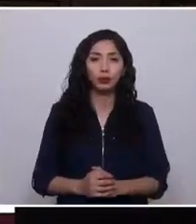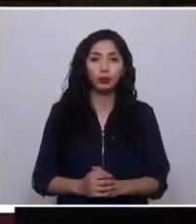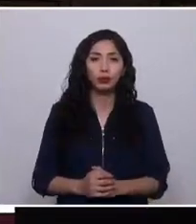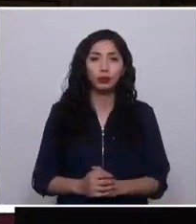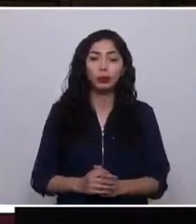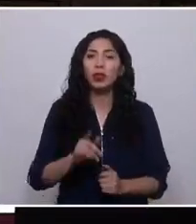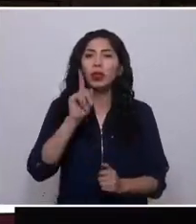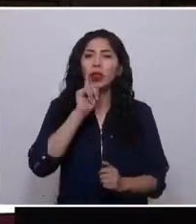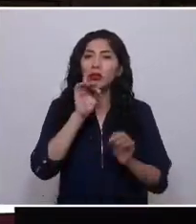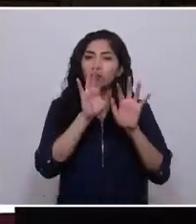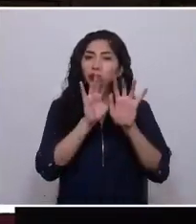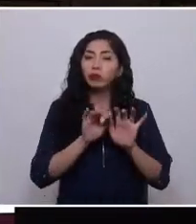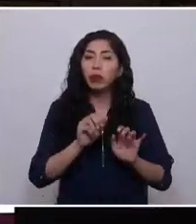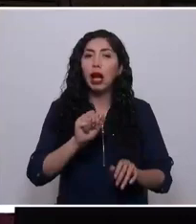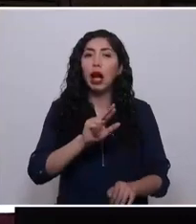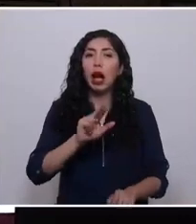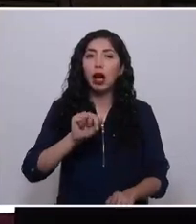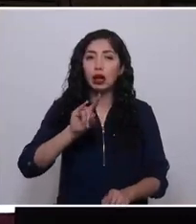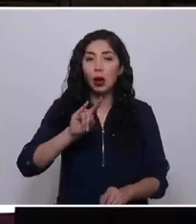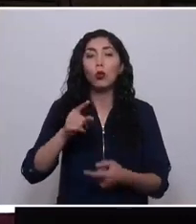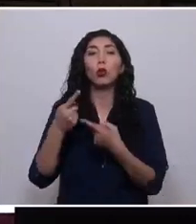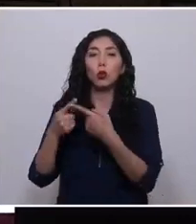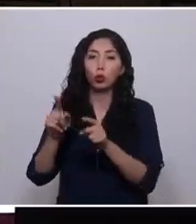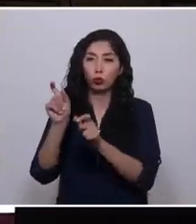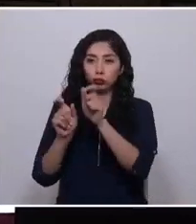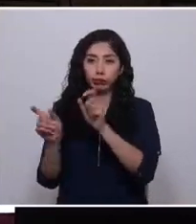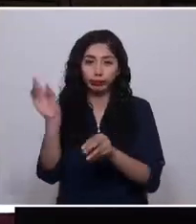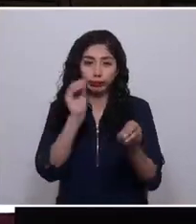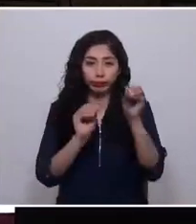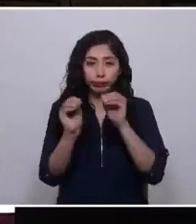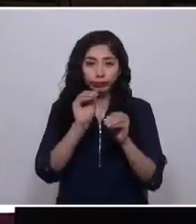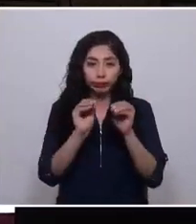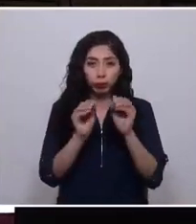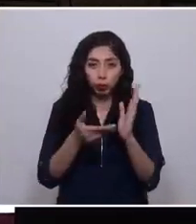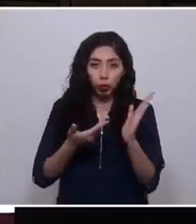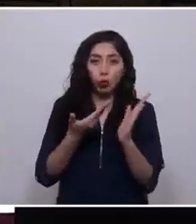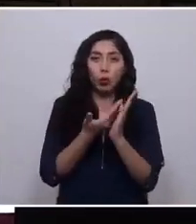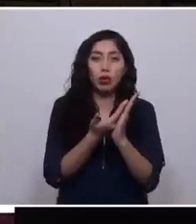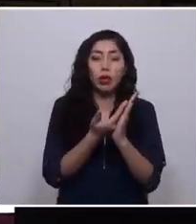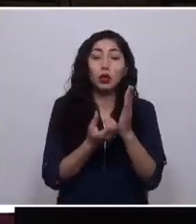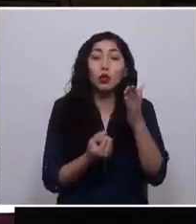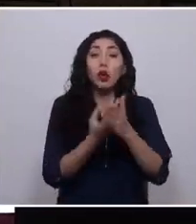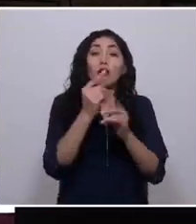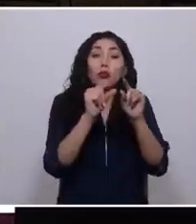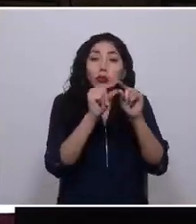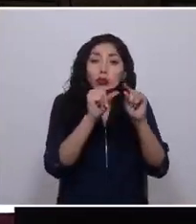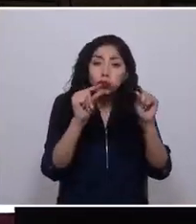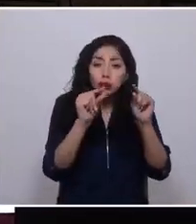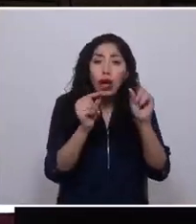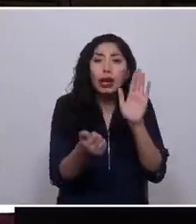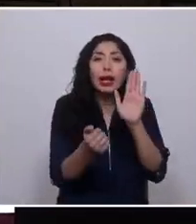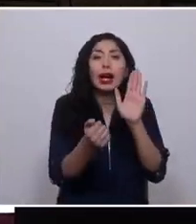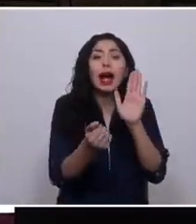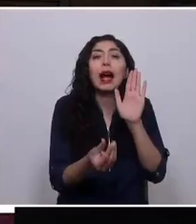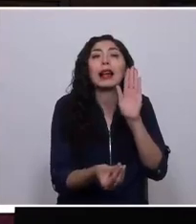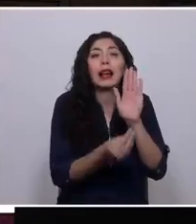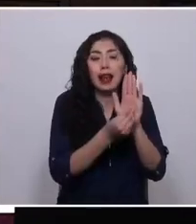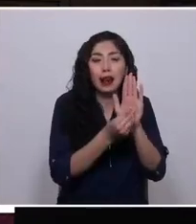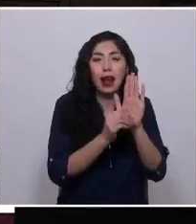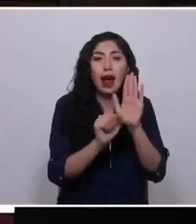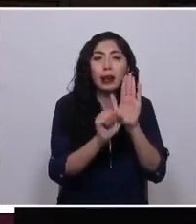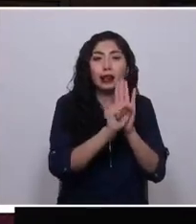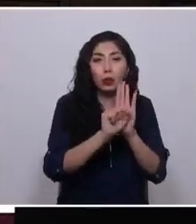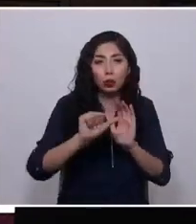formulada por el señor Arrau y otros autores y autoras para agregar un nuevo principio en el artículo 6. Se ofrece la